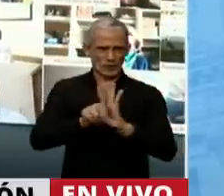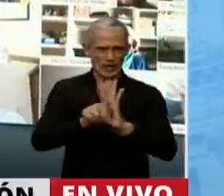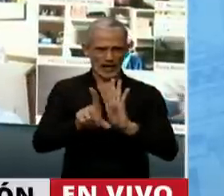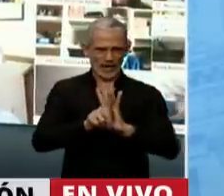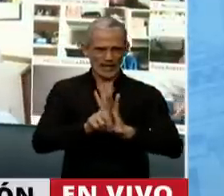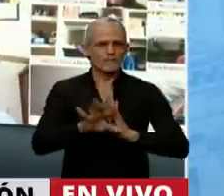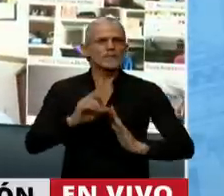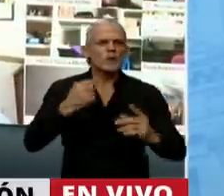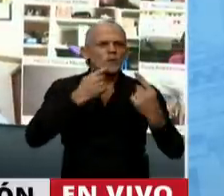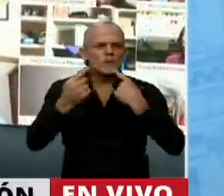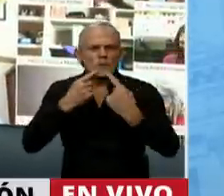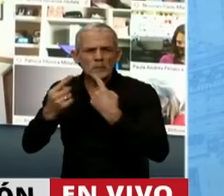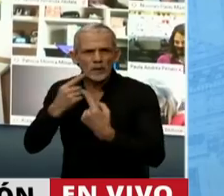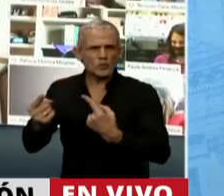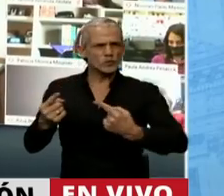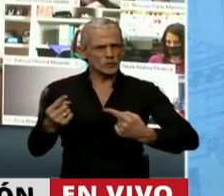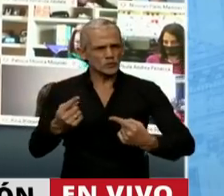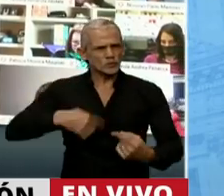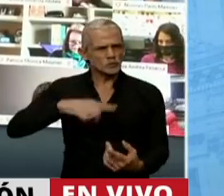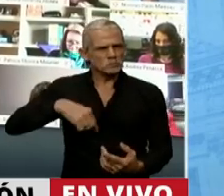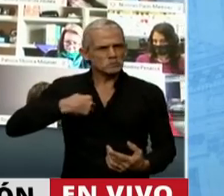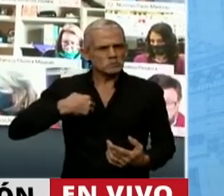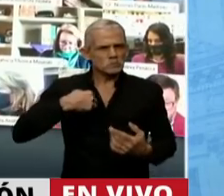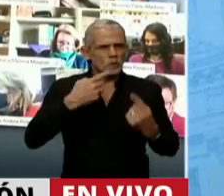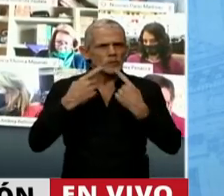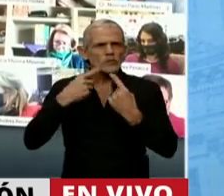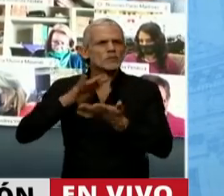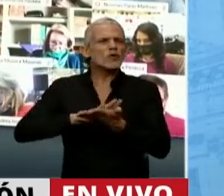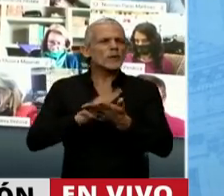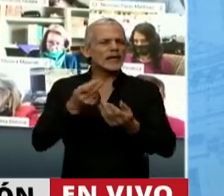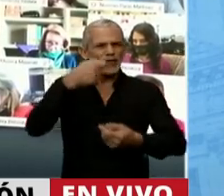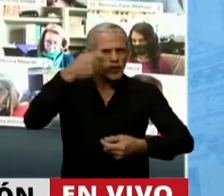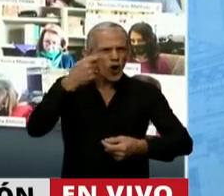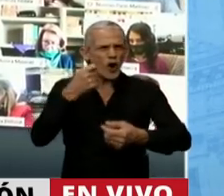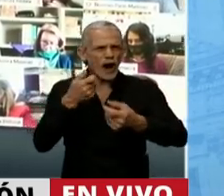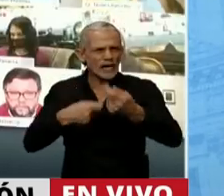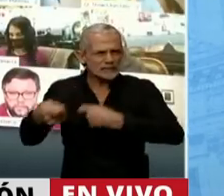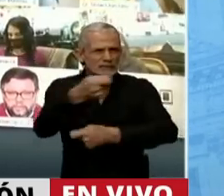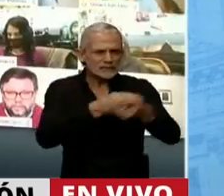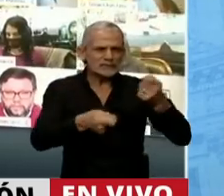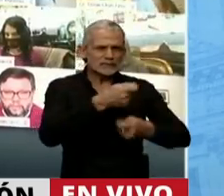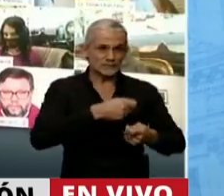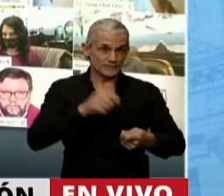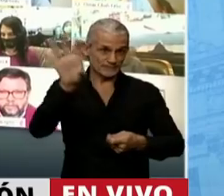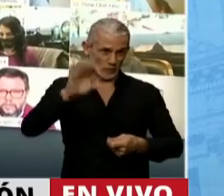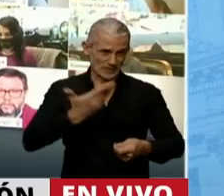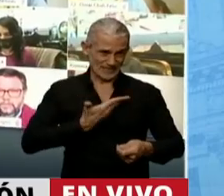Se hizo una consulta sobre la cuestión del narcotráfico en Santa